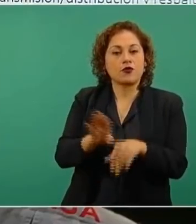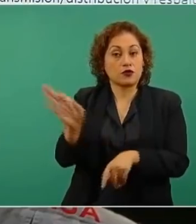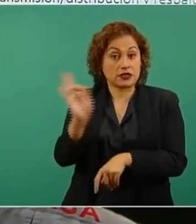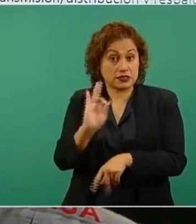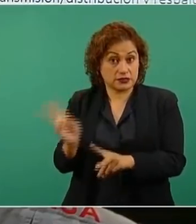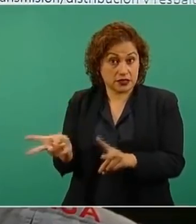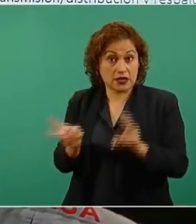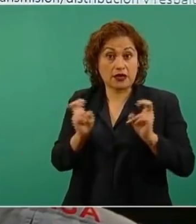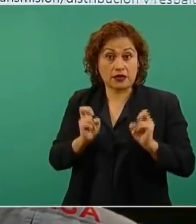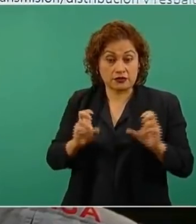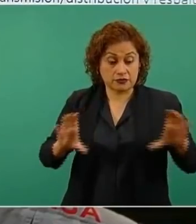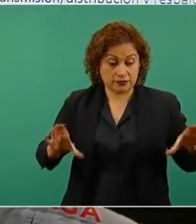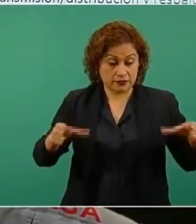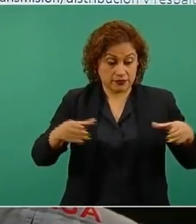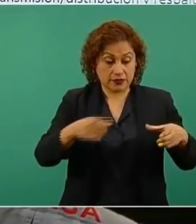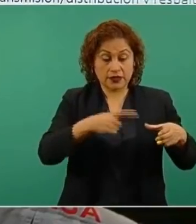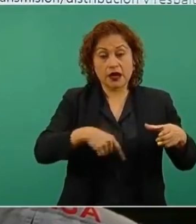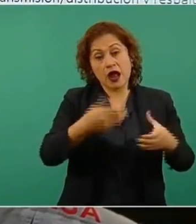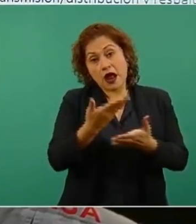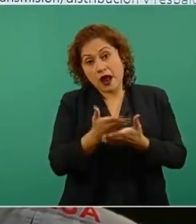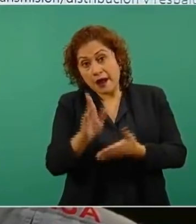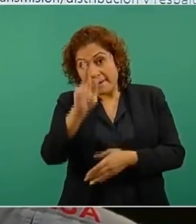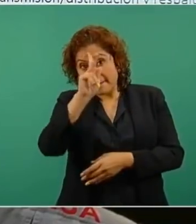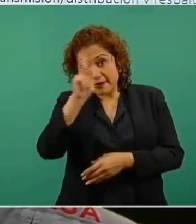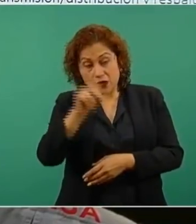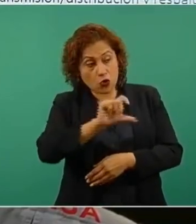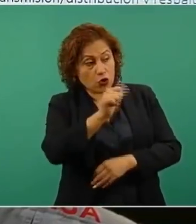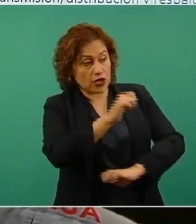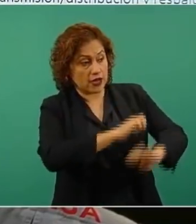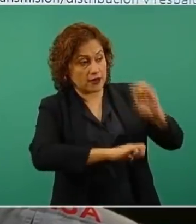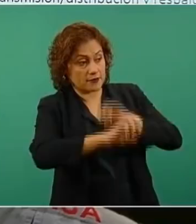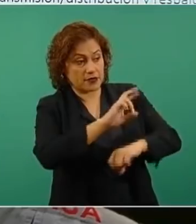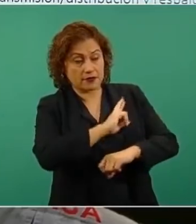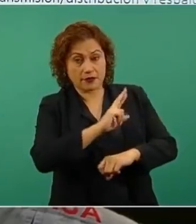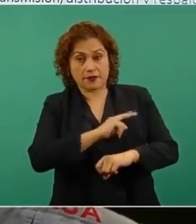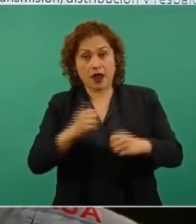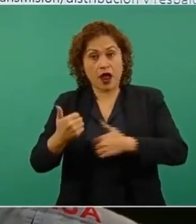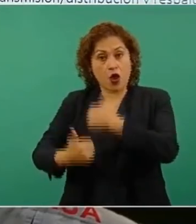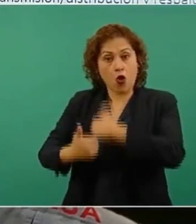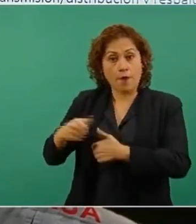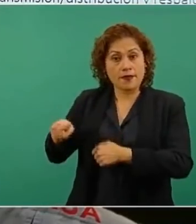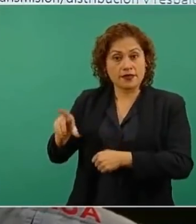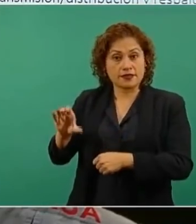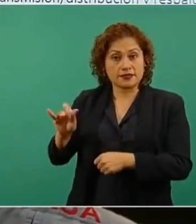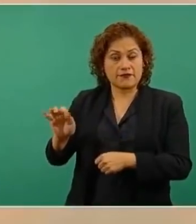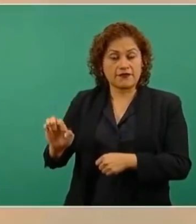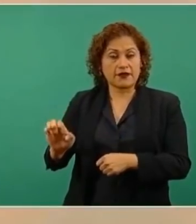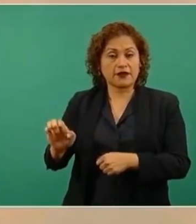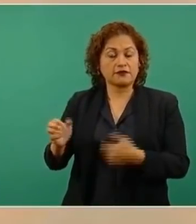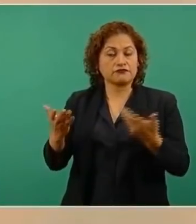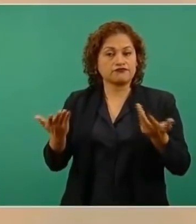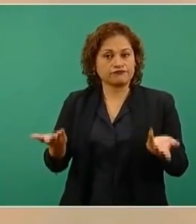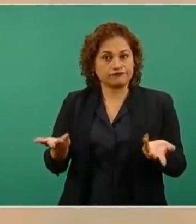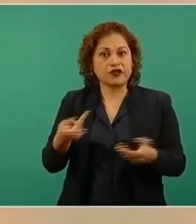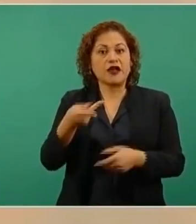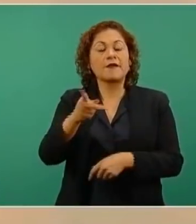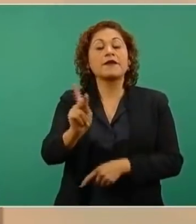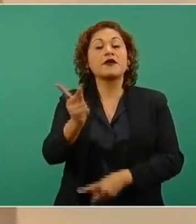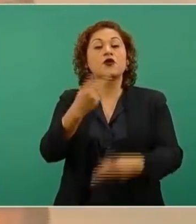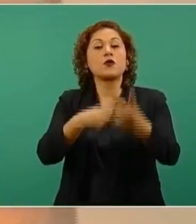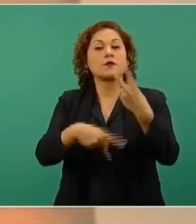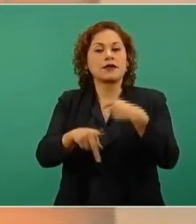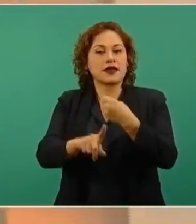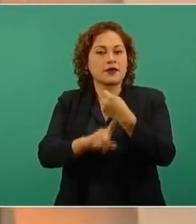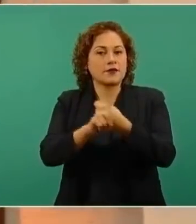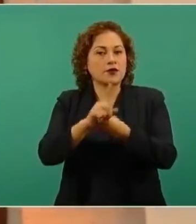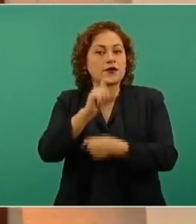le estás generando una competencia desleal. Pero al mismo tiempo, pues estás generando también a la hacienda